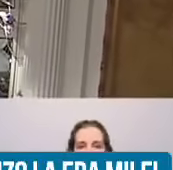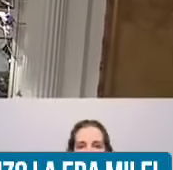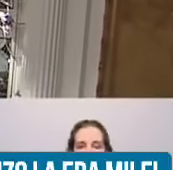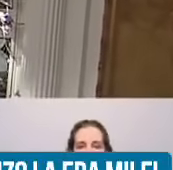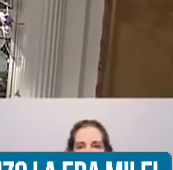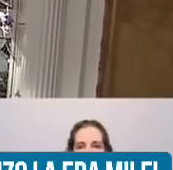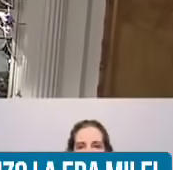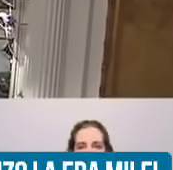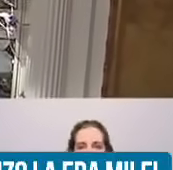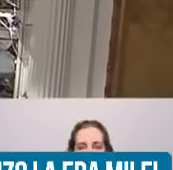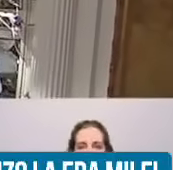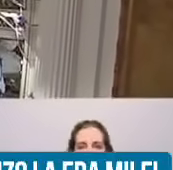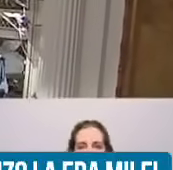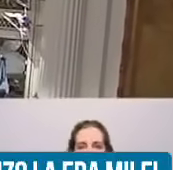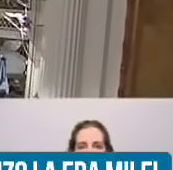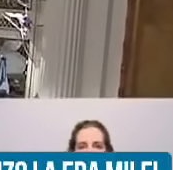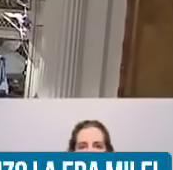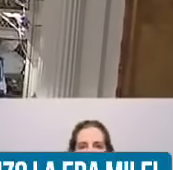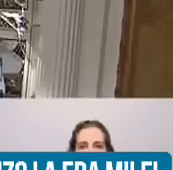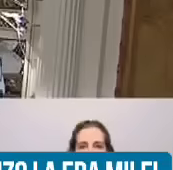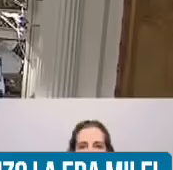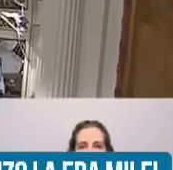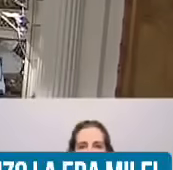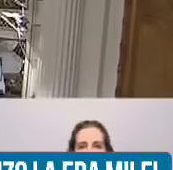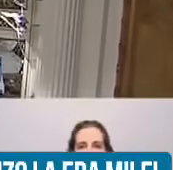y que eso no tenga ninguna consecuencia. Ajá.